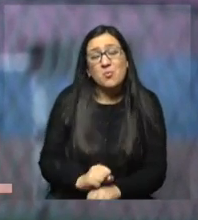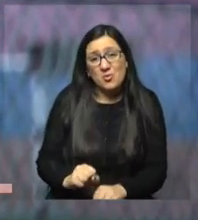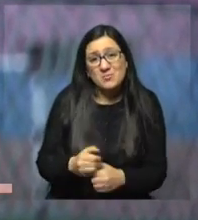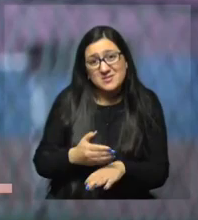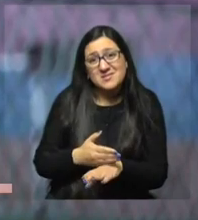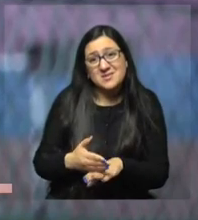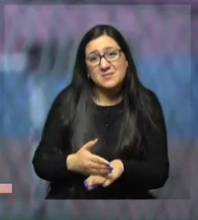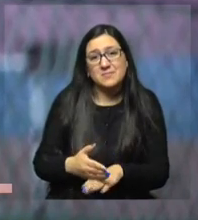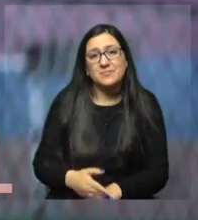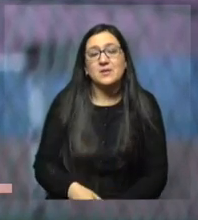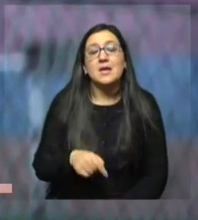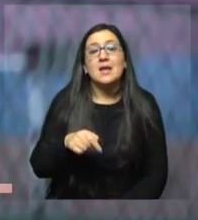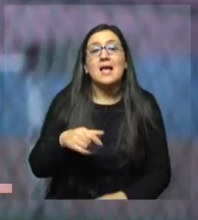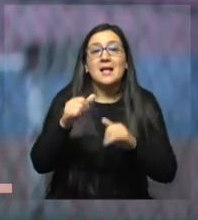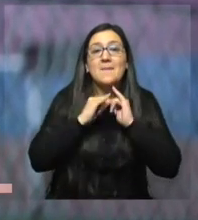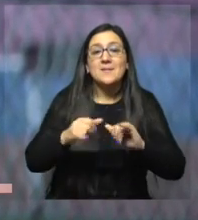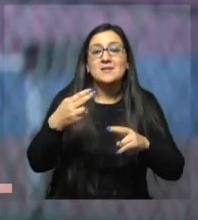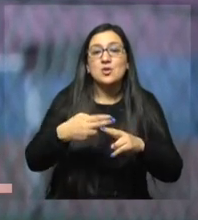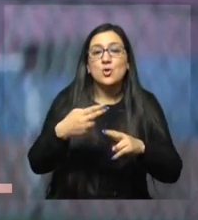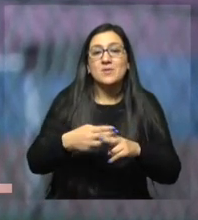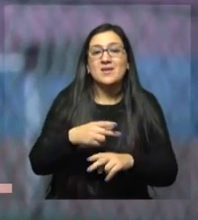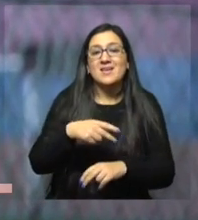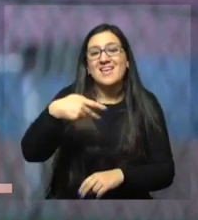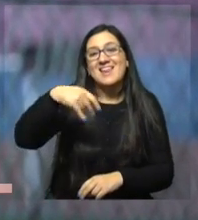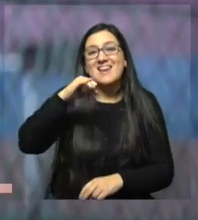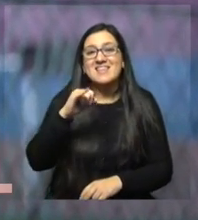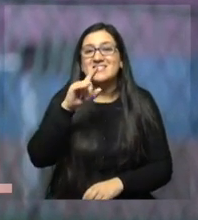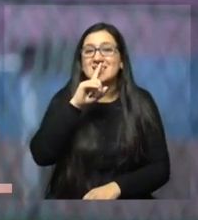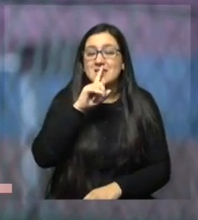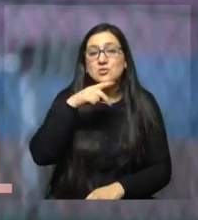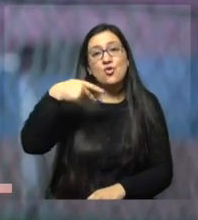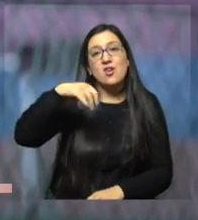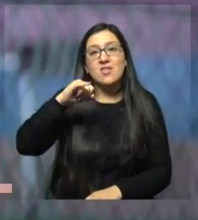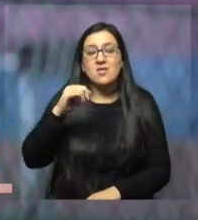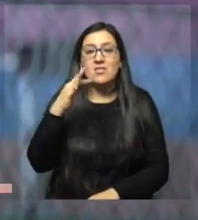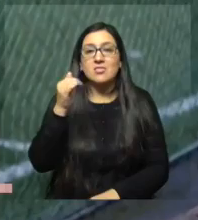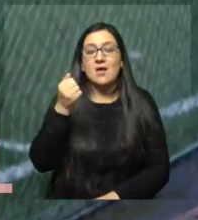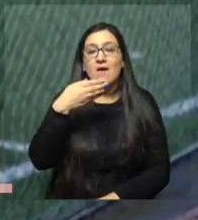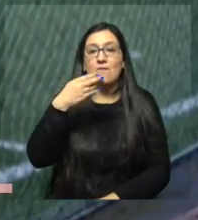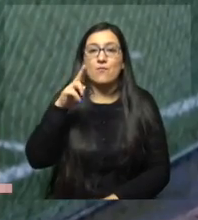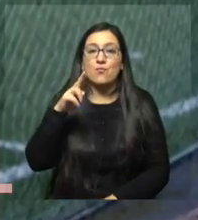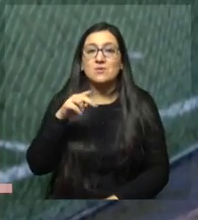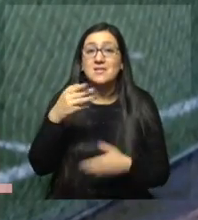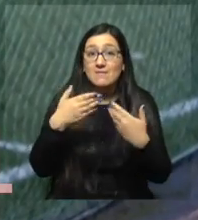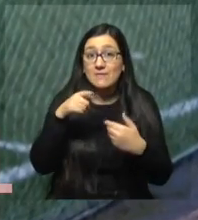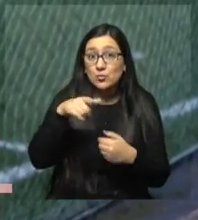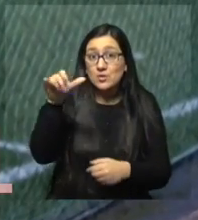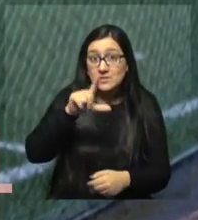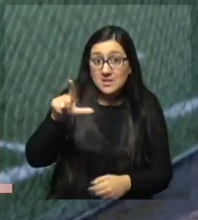Tabú la campaña. ¿Se hablaba de estos temas, por ejemplo, en tu liceo en Colonia? No, realmente no se